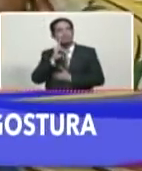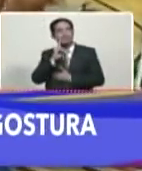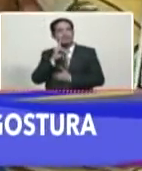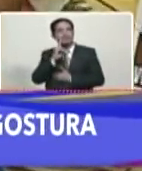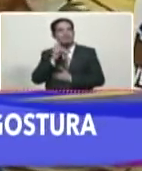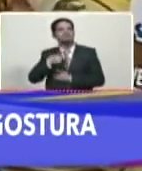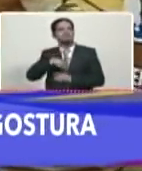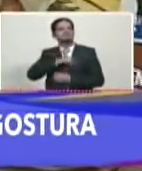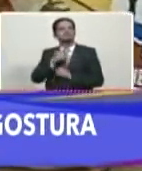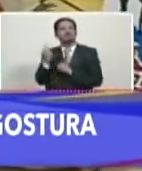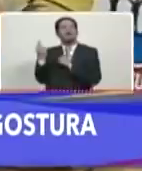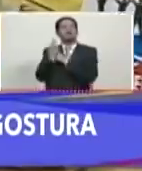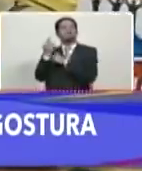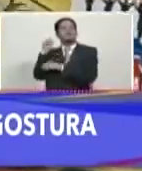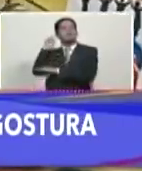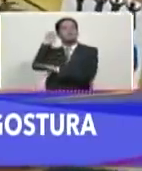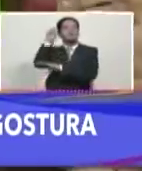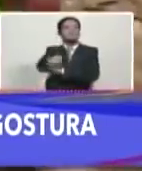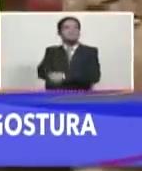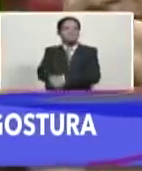Estamos obligados a vencer.